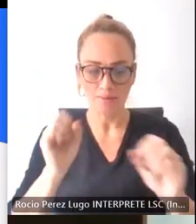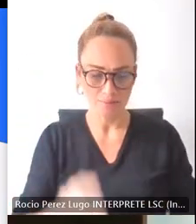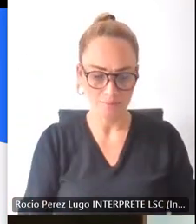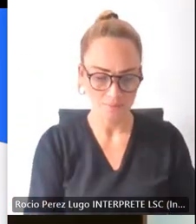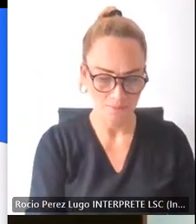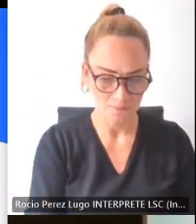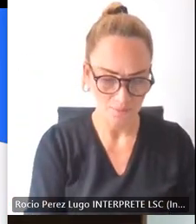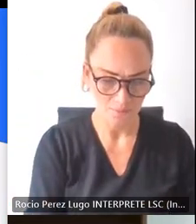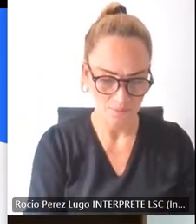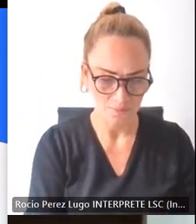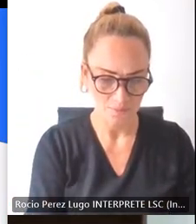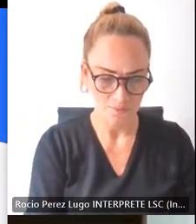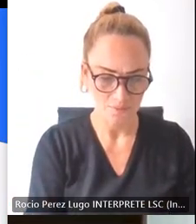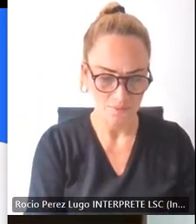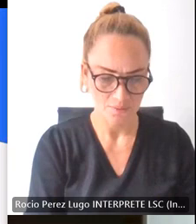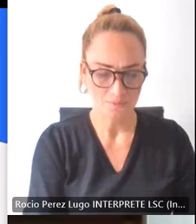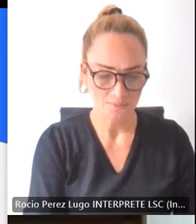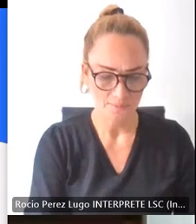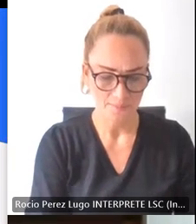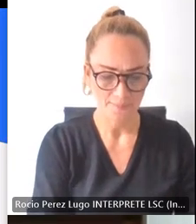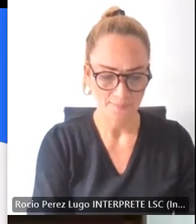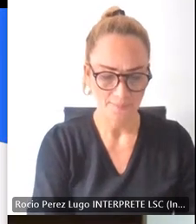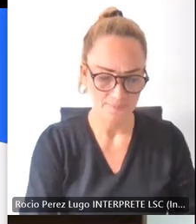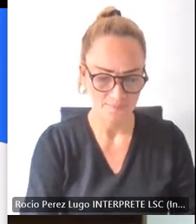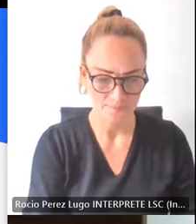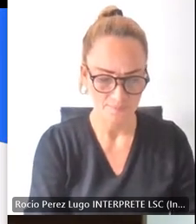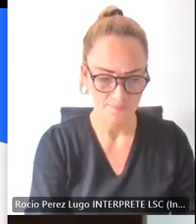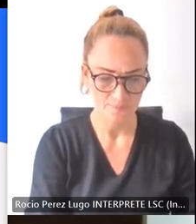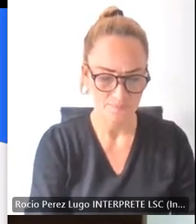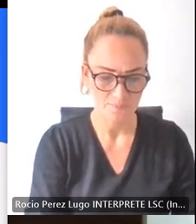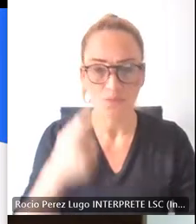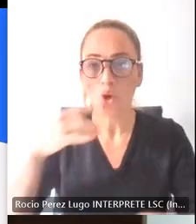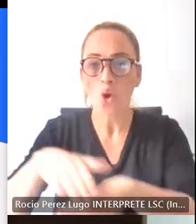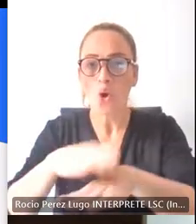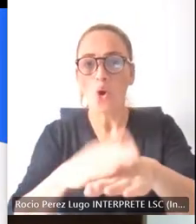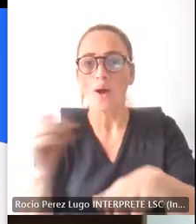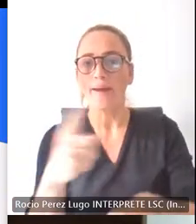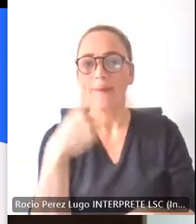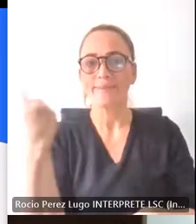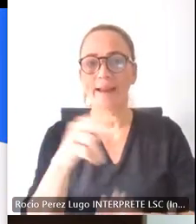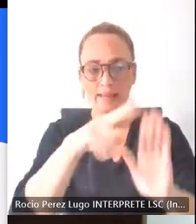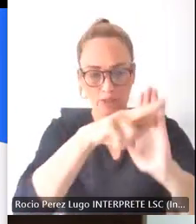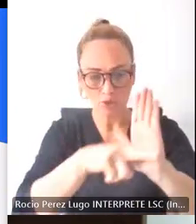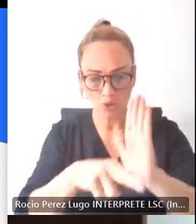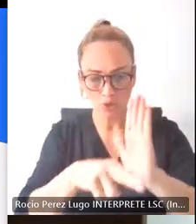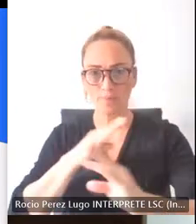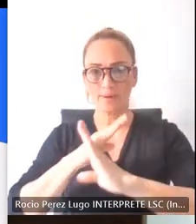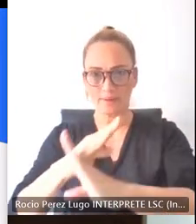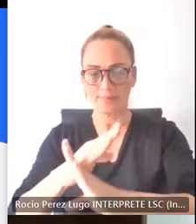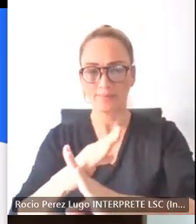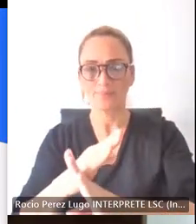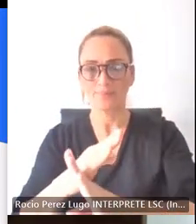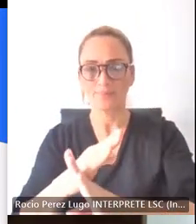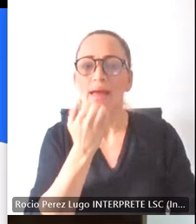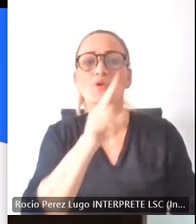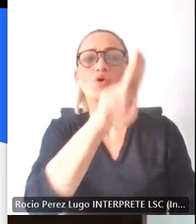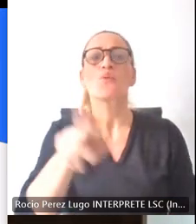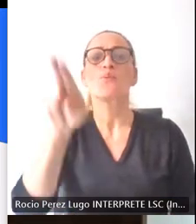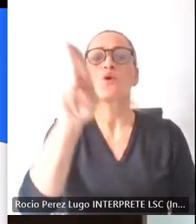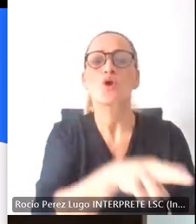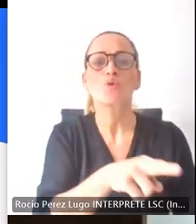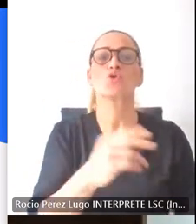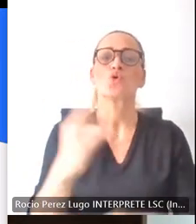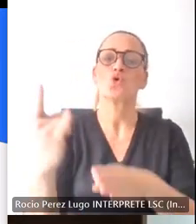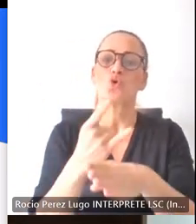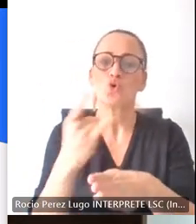de la oficina, ustedes puedan aclarar normas generales de prevención. No se permite el uso